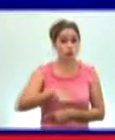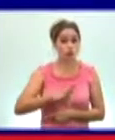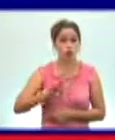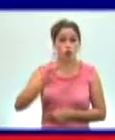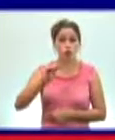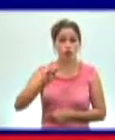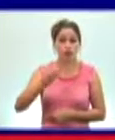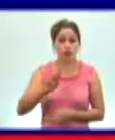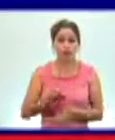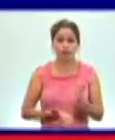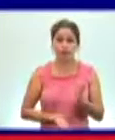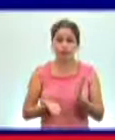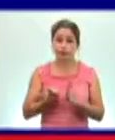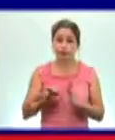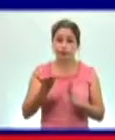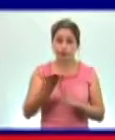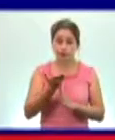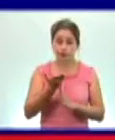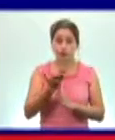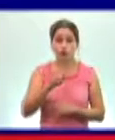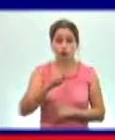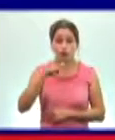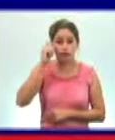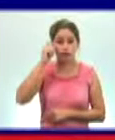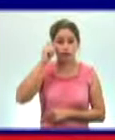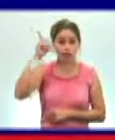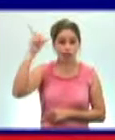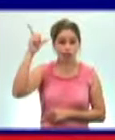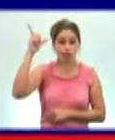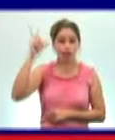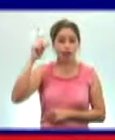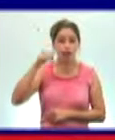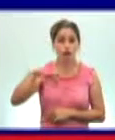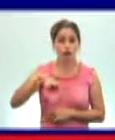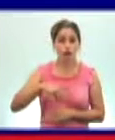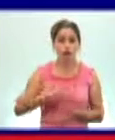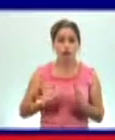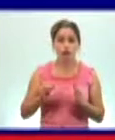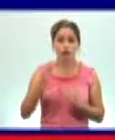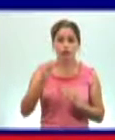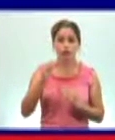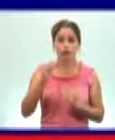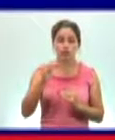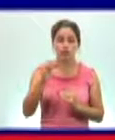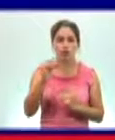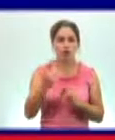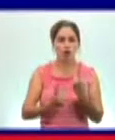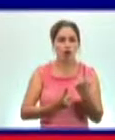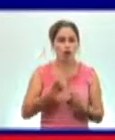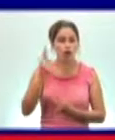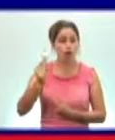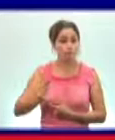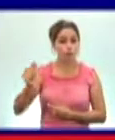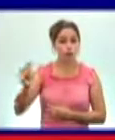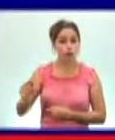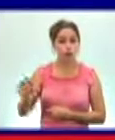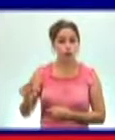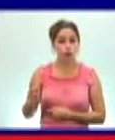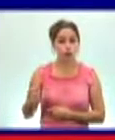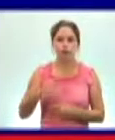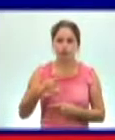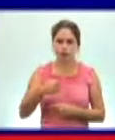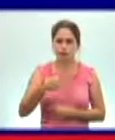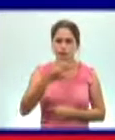es el desarrollo que han tenido la idea y por correspondencia los comportamientos en algunos seres humanos. Y continúa diciendo